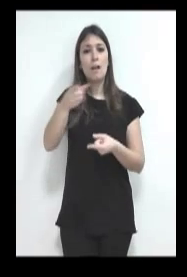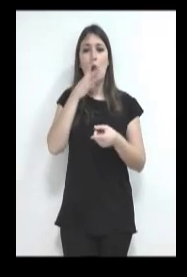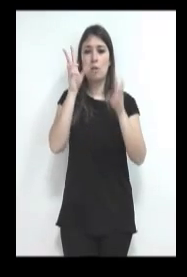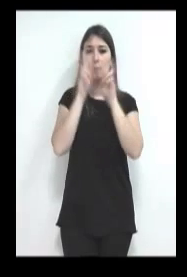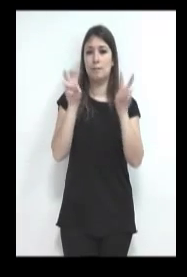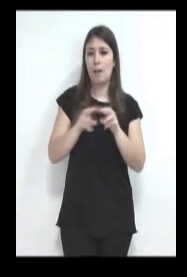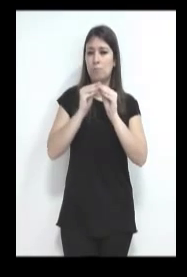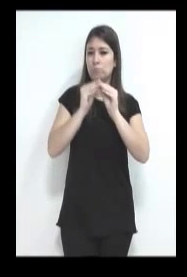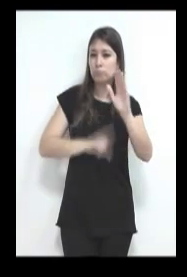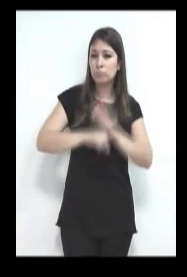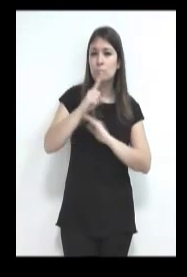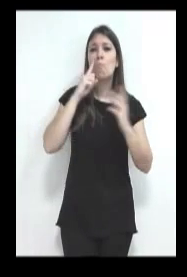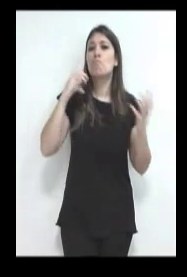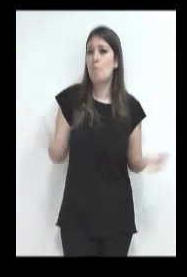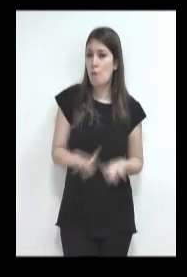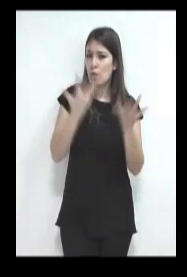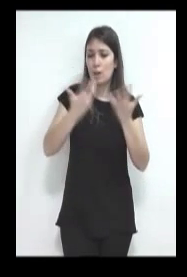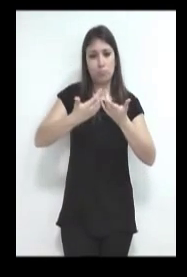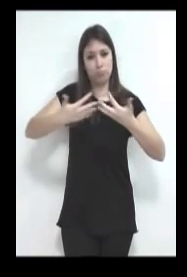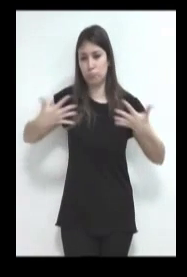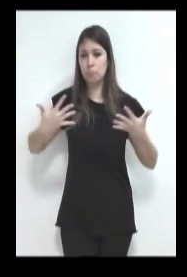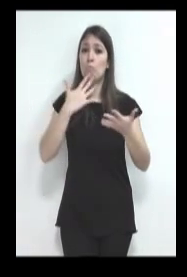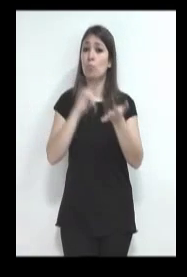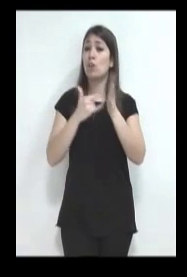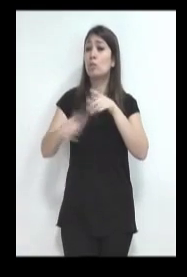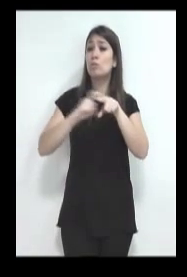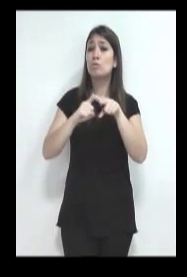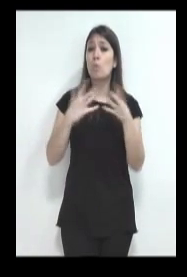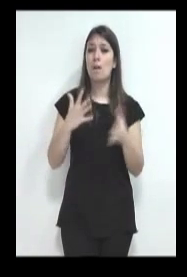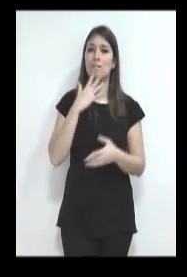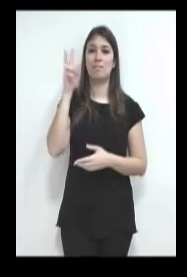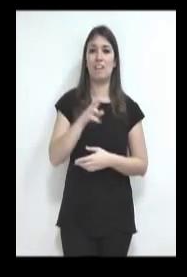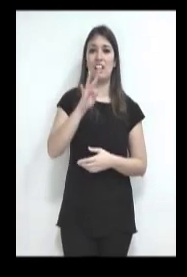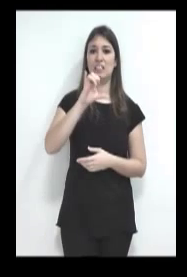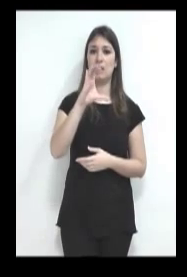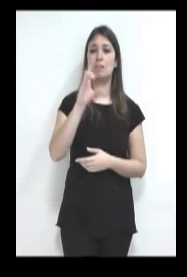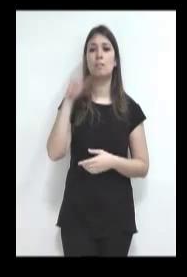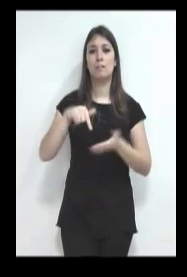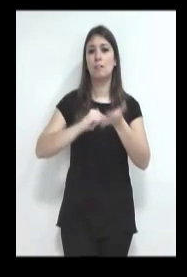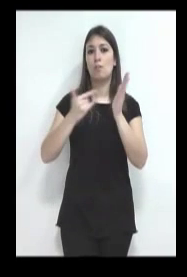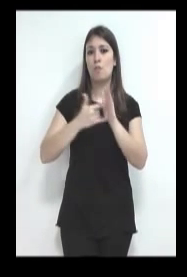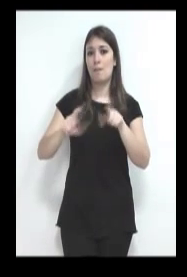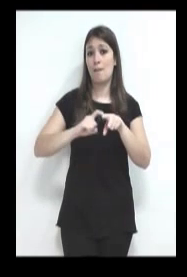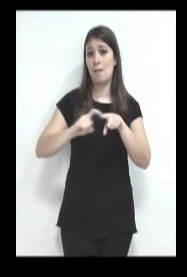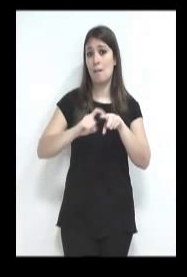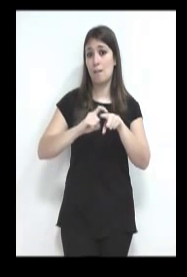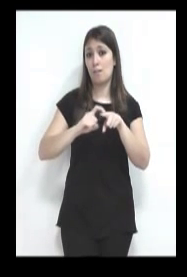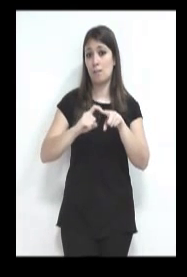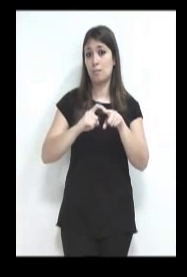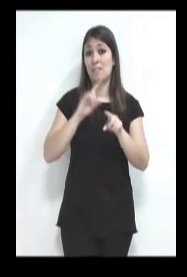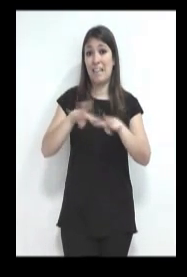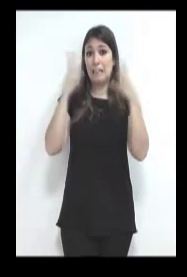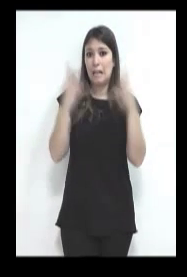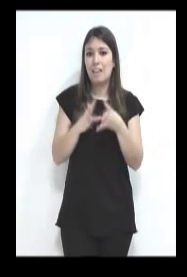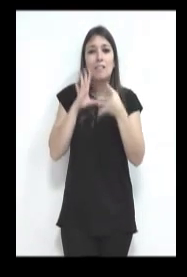investigar, desarrollar, promocionar, etcétera, etcétera, pues proyectos basados en TIC y en tecnología, la tecnología de Internet de